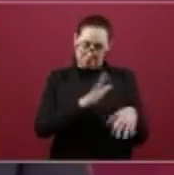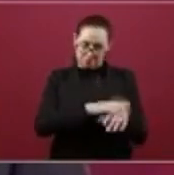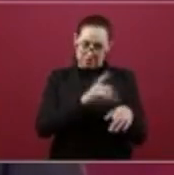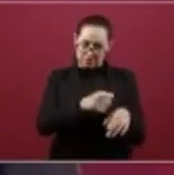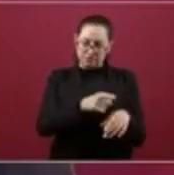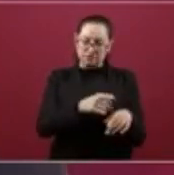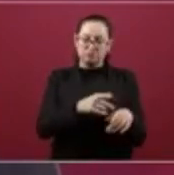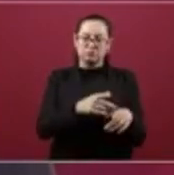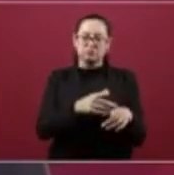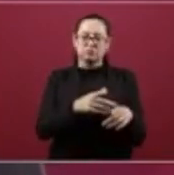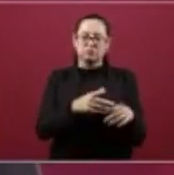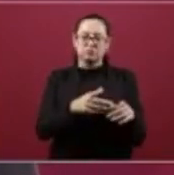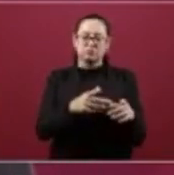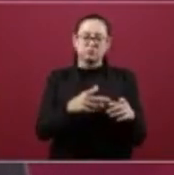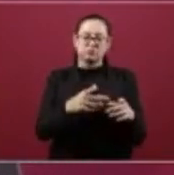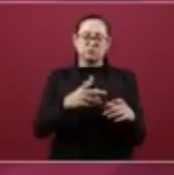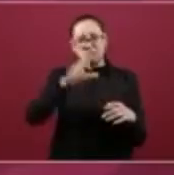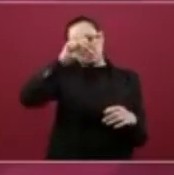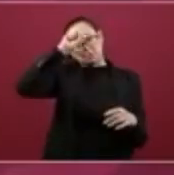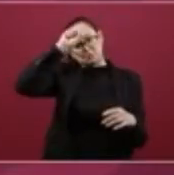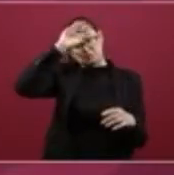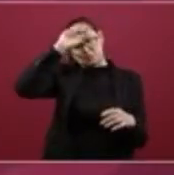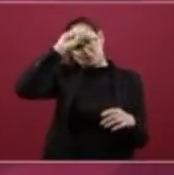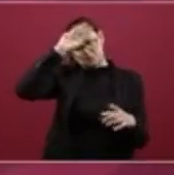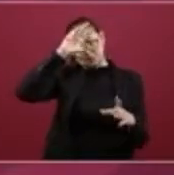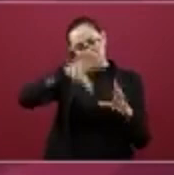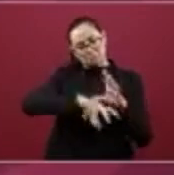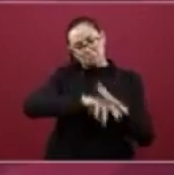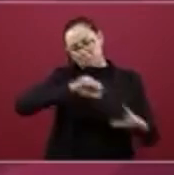lleven a cabo una explotación minera limpia.